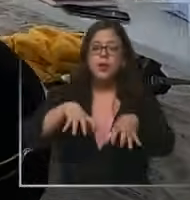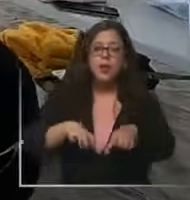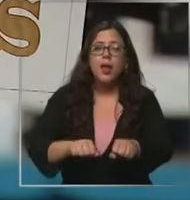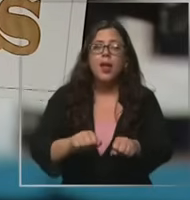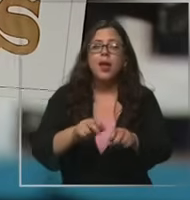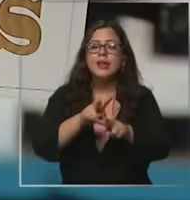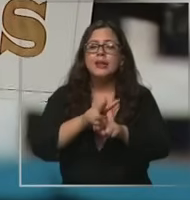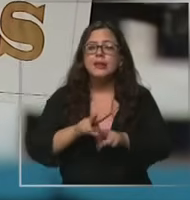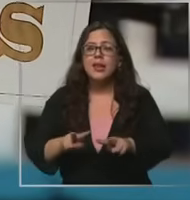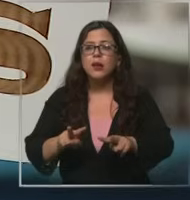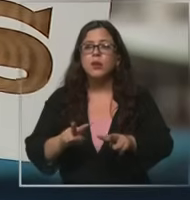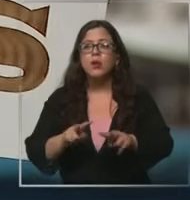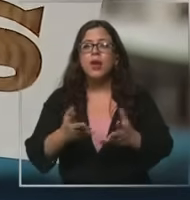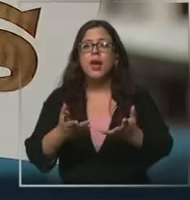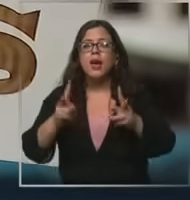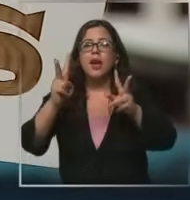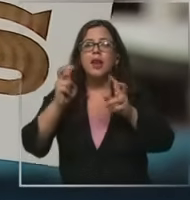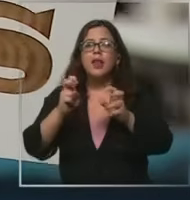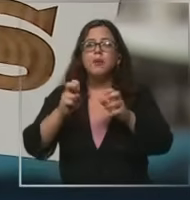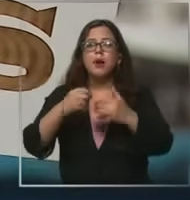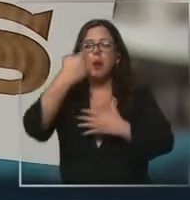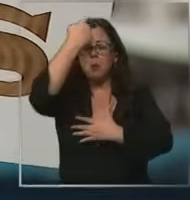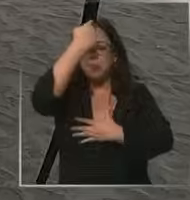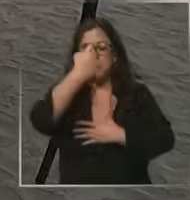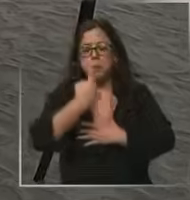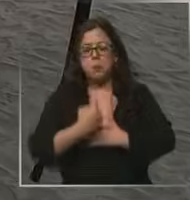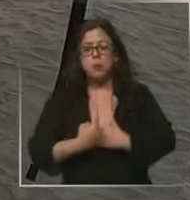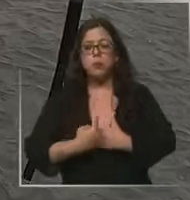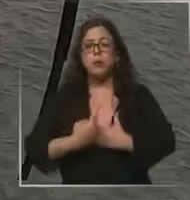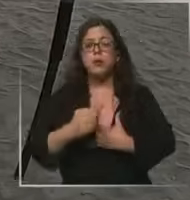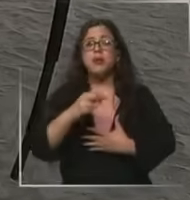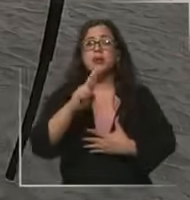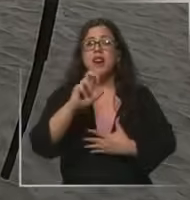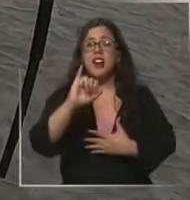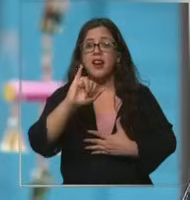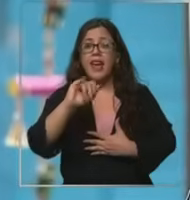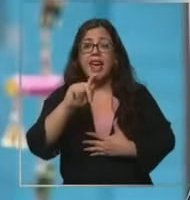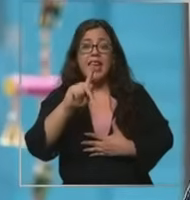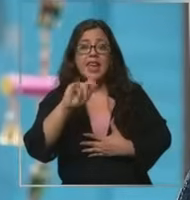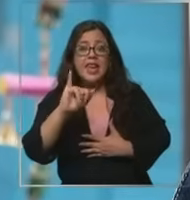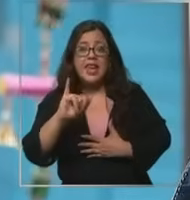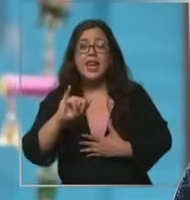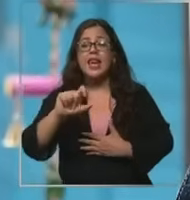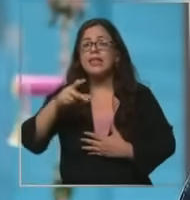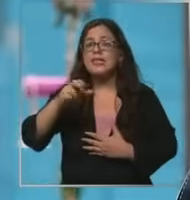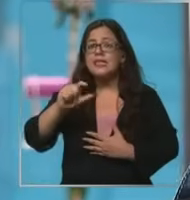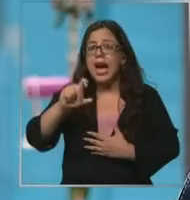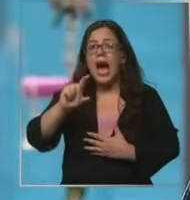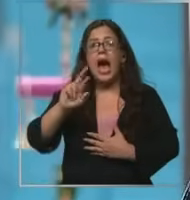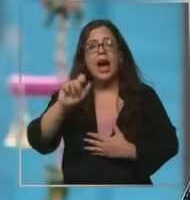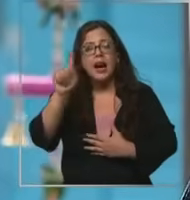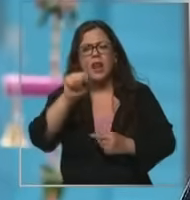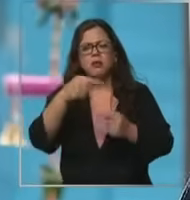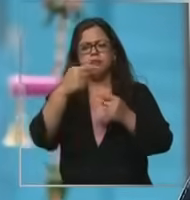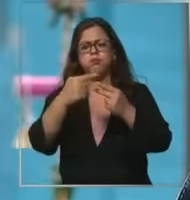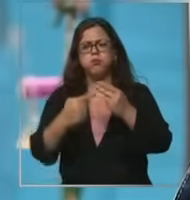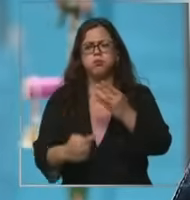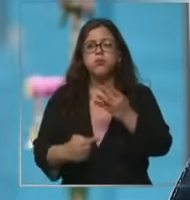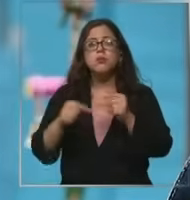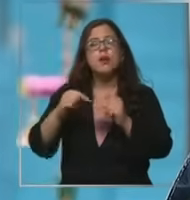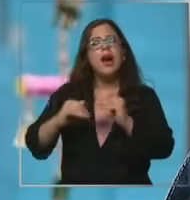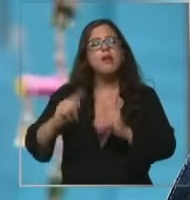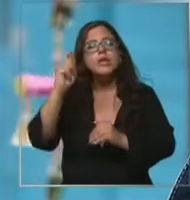relajación, terapias holísticas, alineación de chakras y reiki son algunos de los servicios. Al principio cuesta un poquito, que la gente como